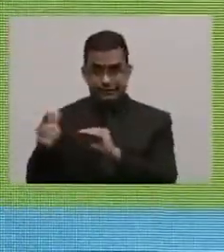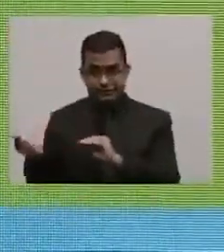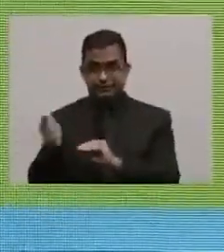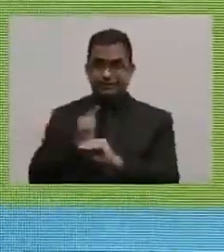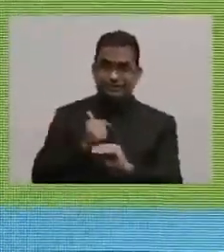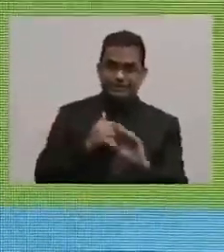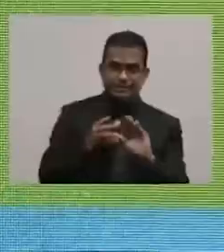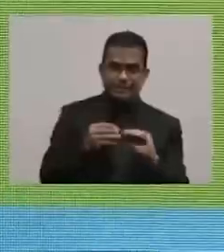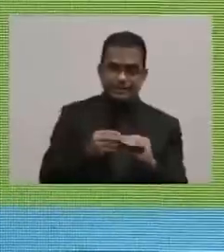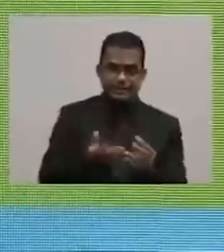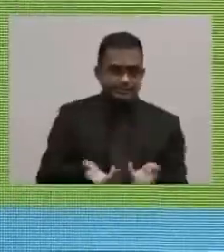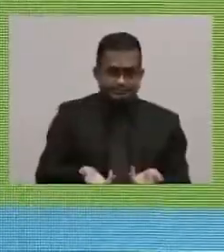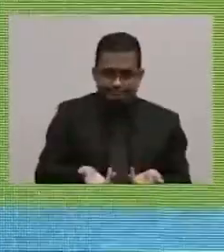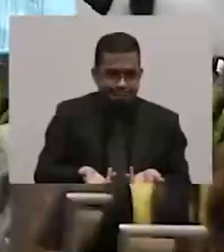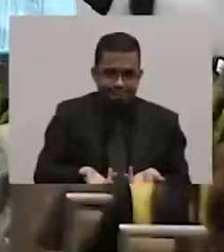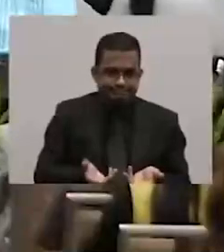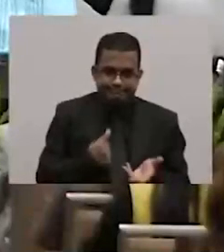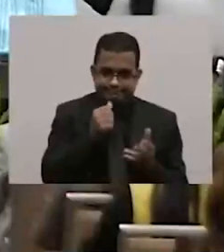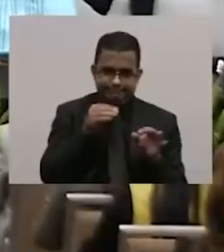Entonces,